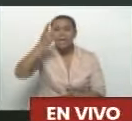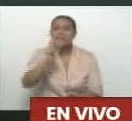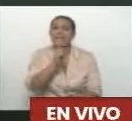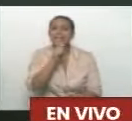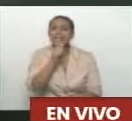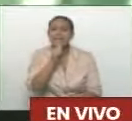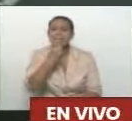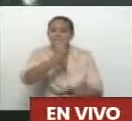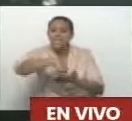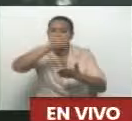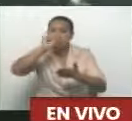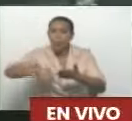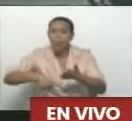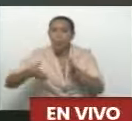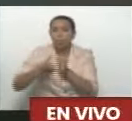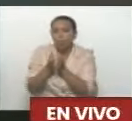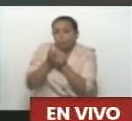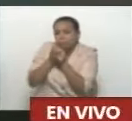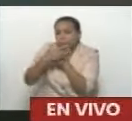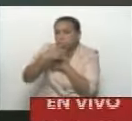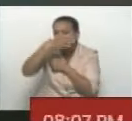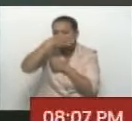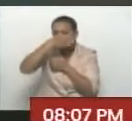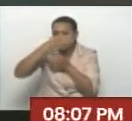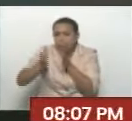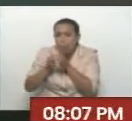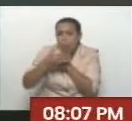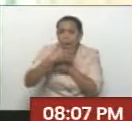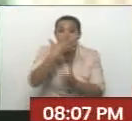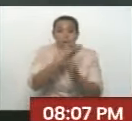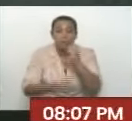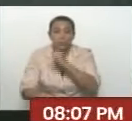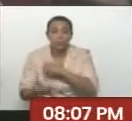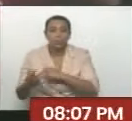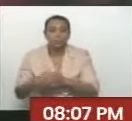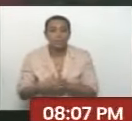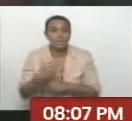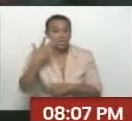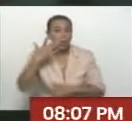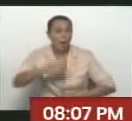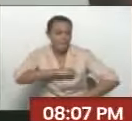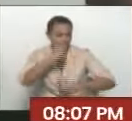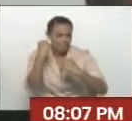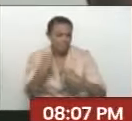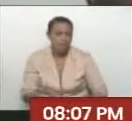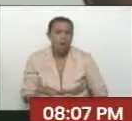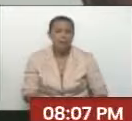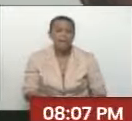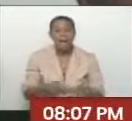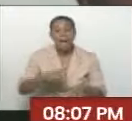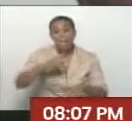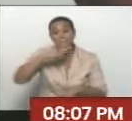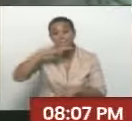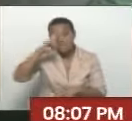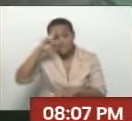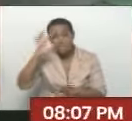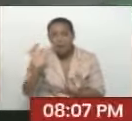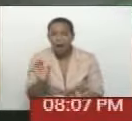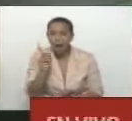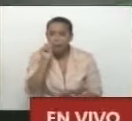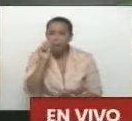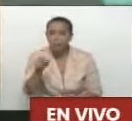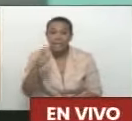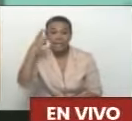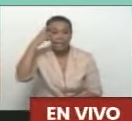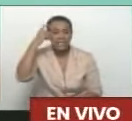mi papá cuando era tan solo una bebé. Tuvieron que salir corriendo por aquella puerta de la... Y me hice fuerte. Mi papá me enseñó a ser fuerte. El